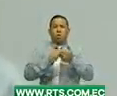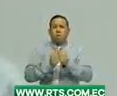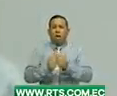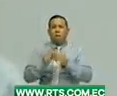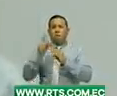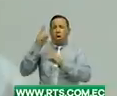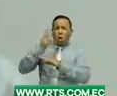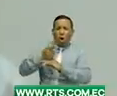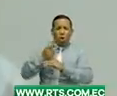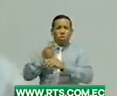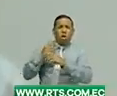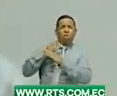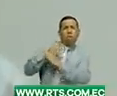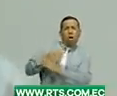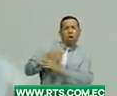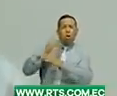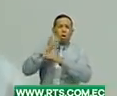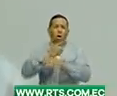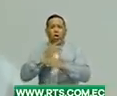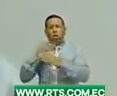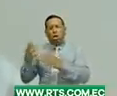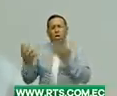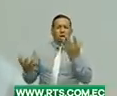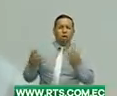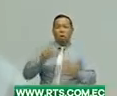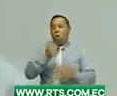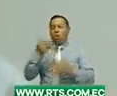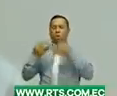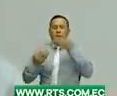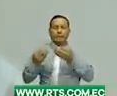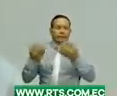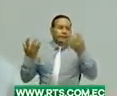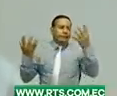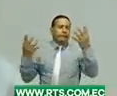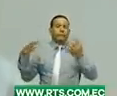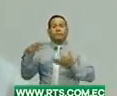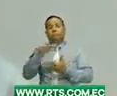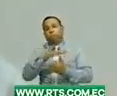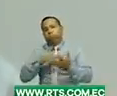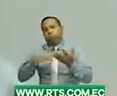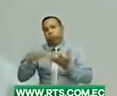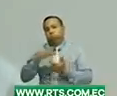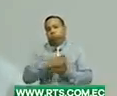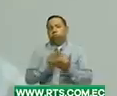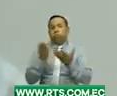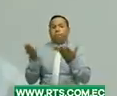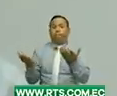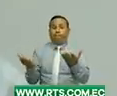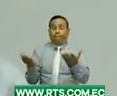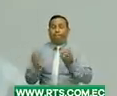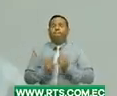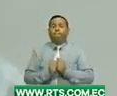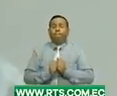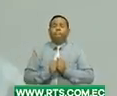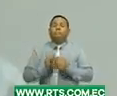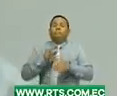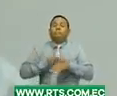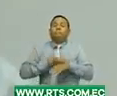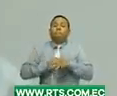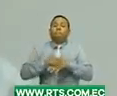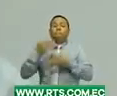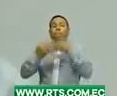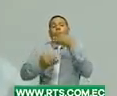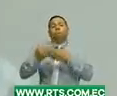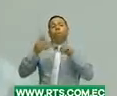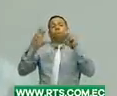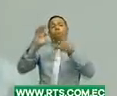sentencias y fallos y autos de ejecución de causas de la justicia electoral que